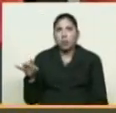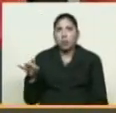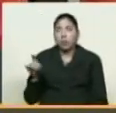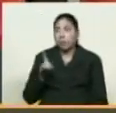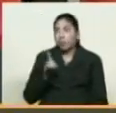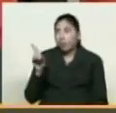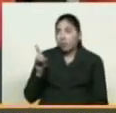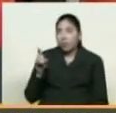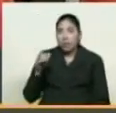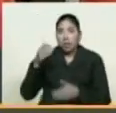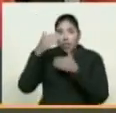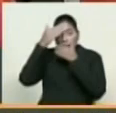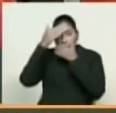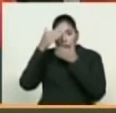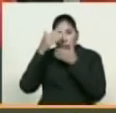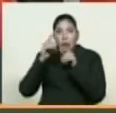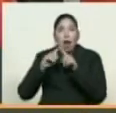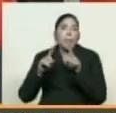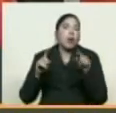actos de terrorismo, pero en Venezuela no.